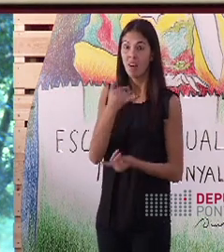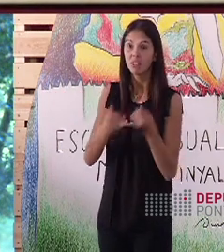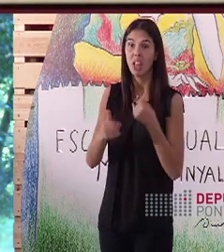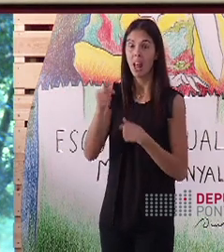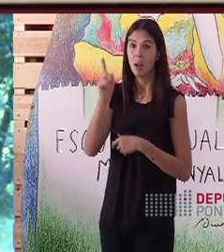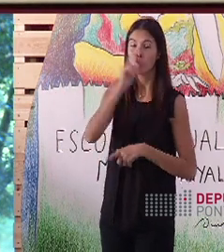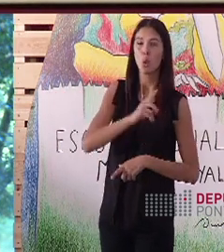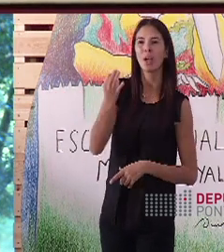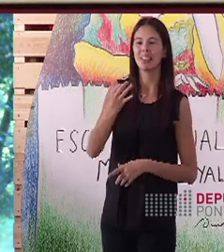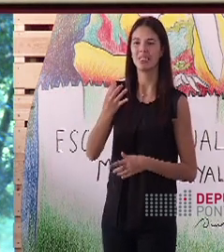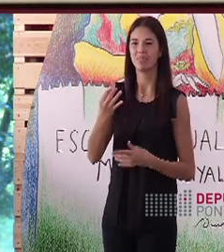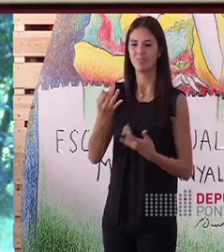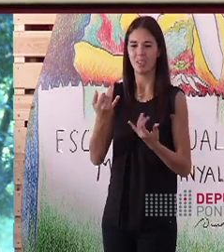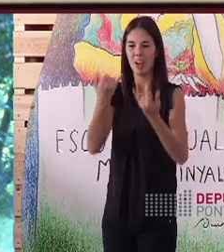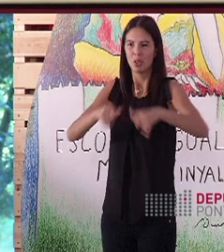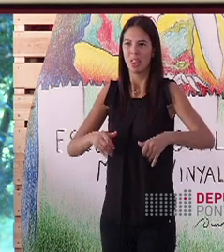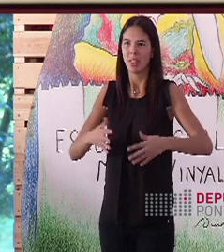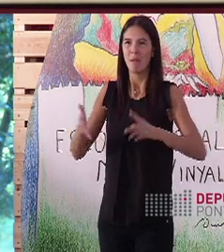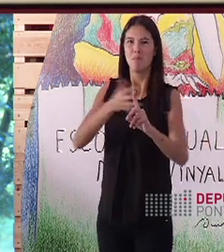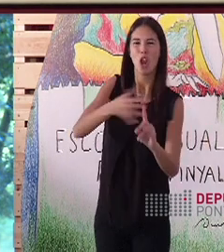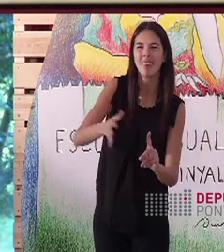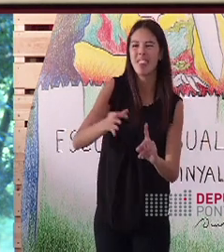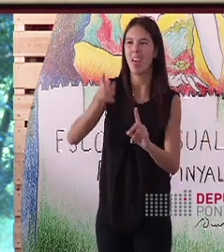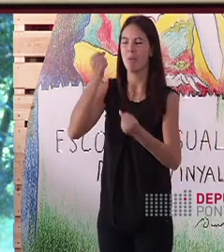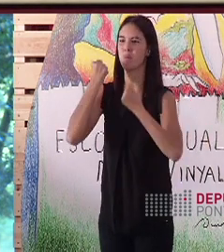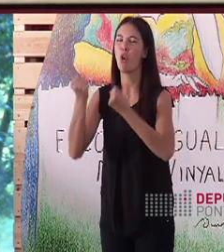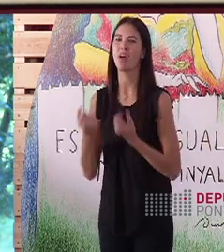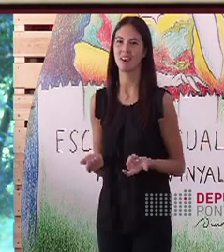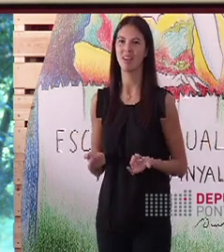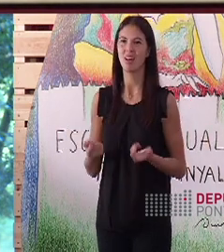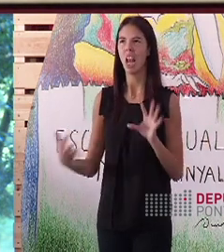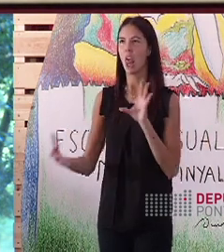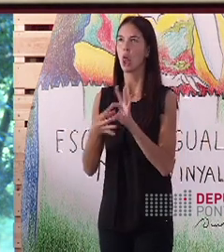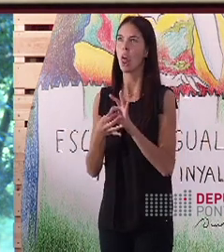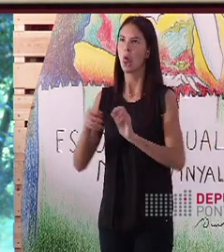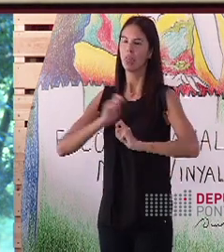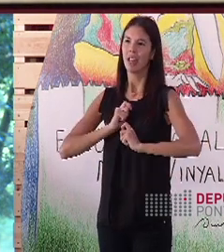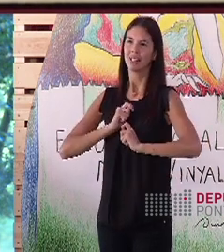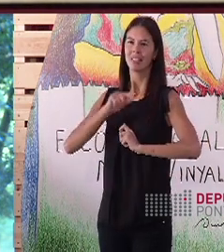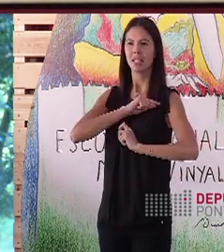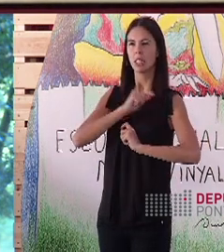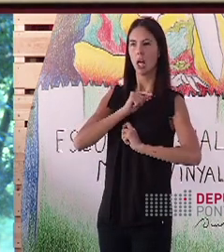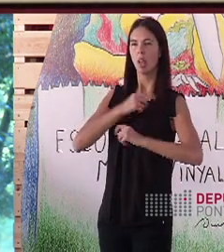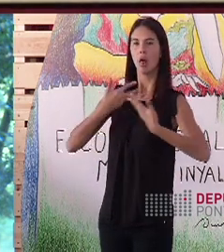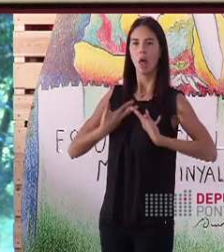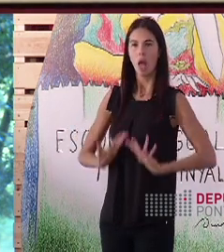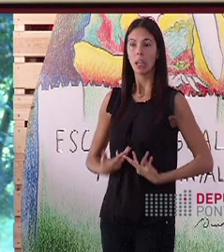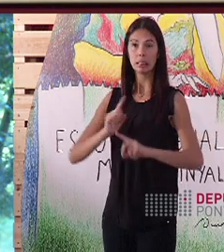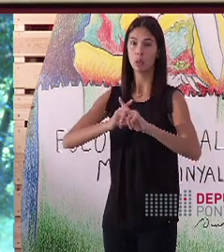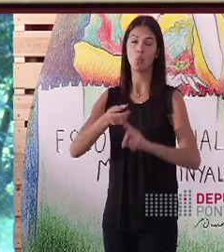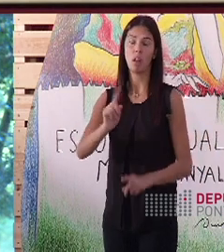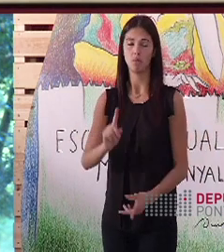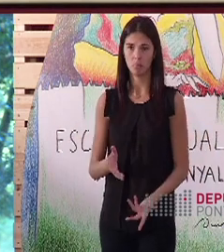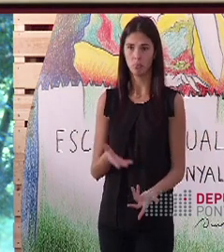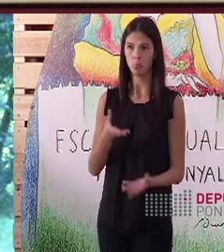un acto de violencia, la prostitución es un acto de poder y no tiene que ver con la gratificación sexual. Si tú miras los relatos